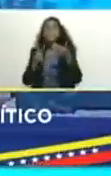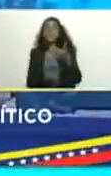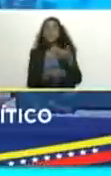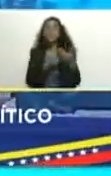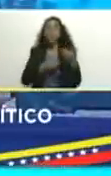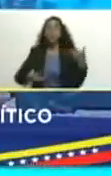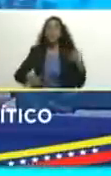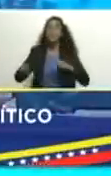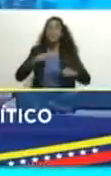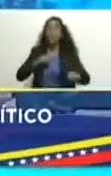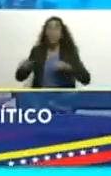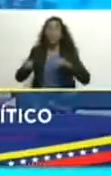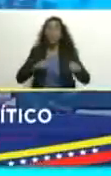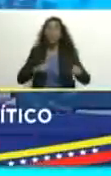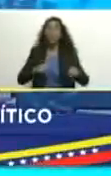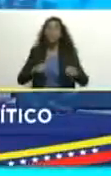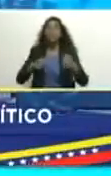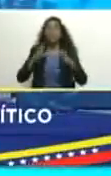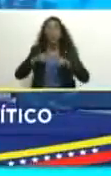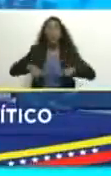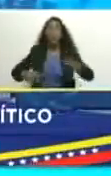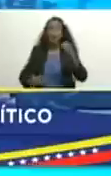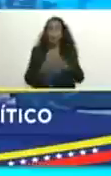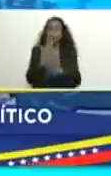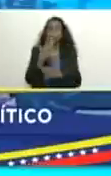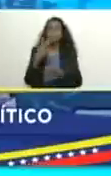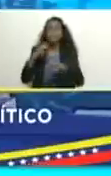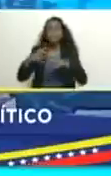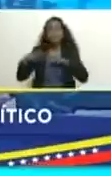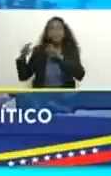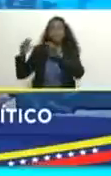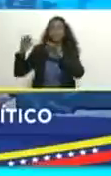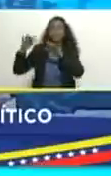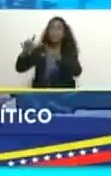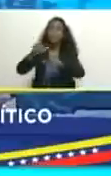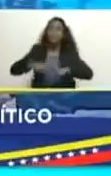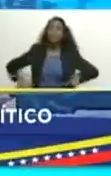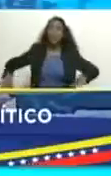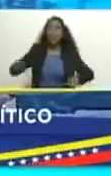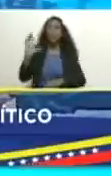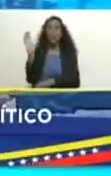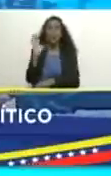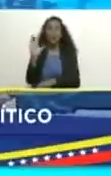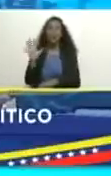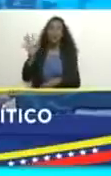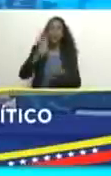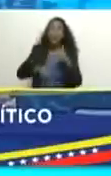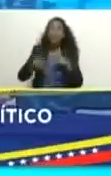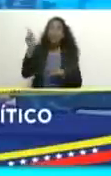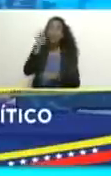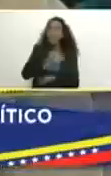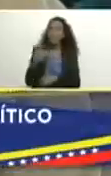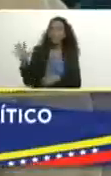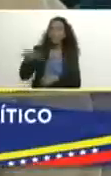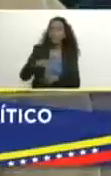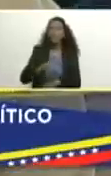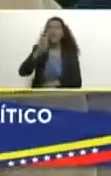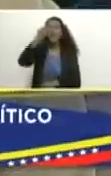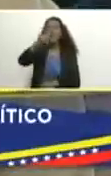de movilización, arquitecto y artífice de las inmensas movilizaciones populares de los últimos meses,